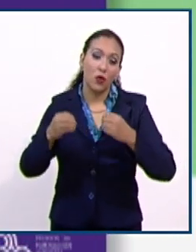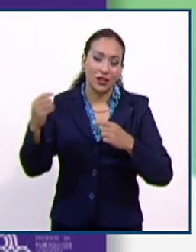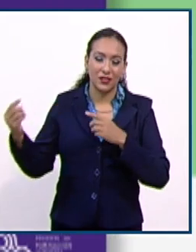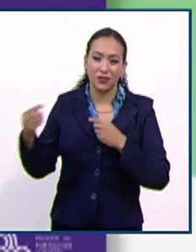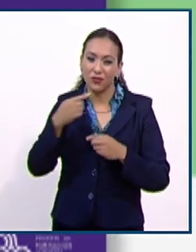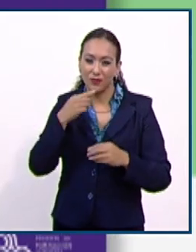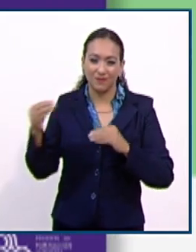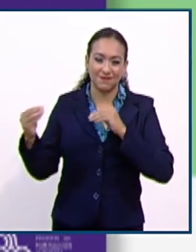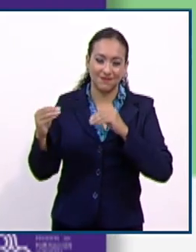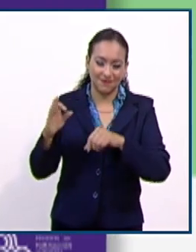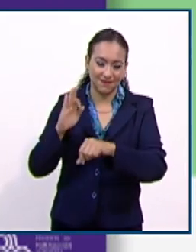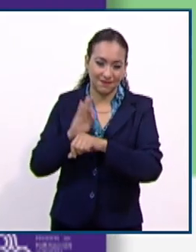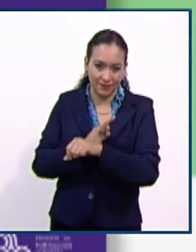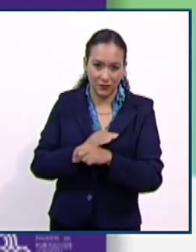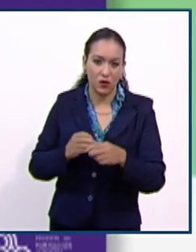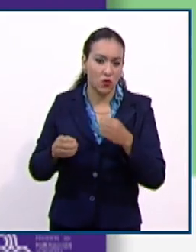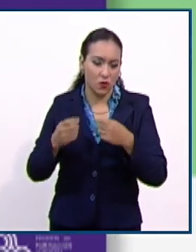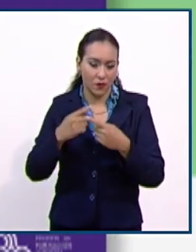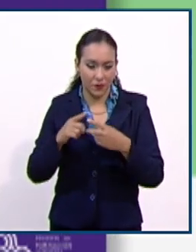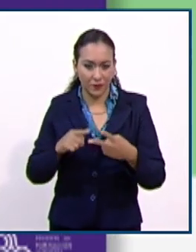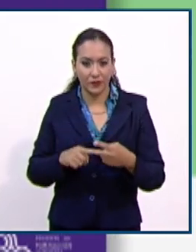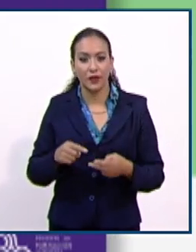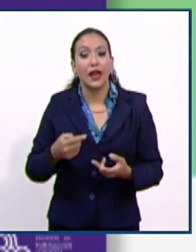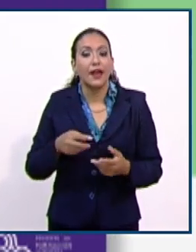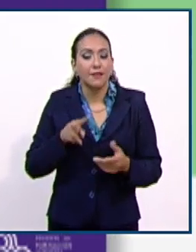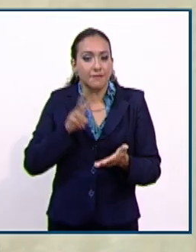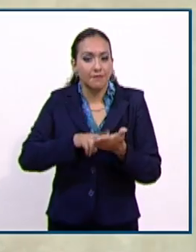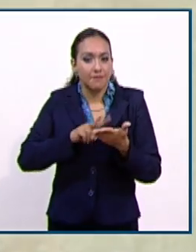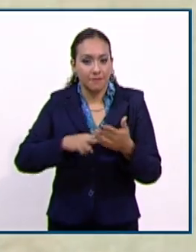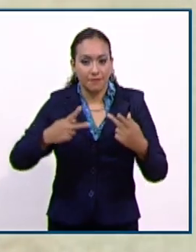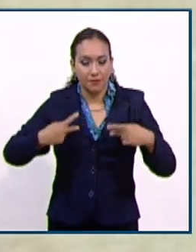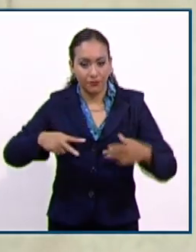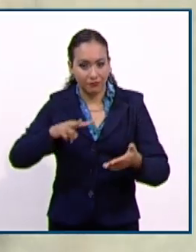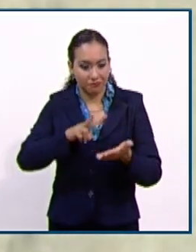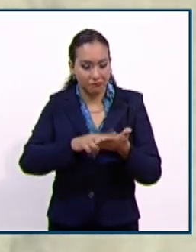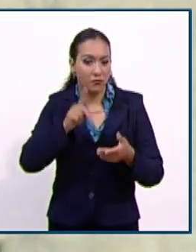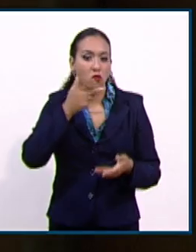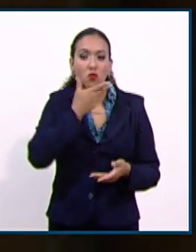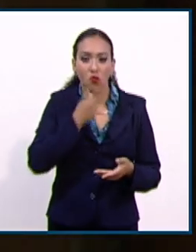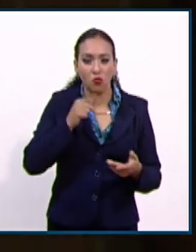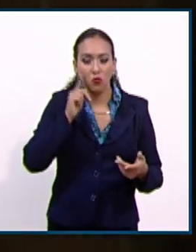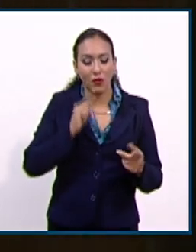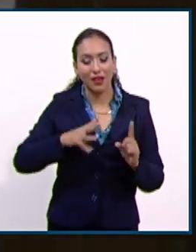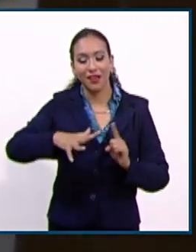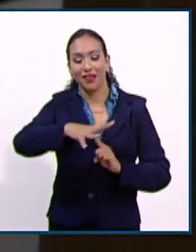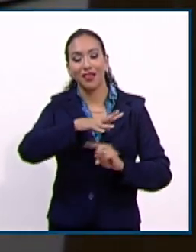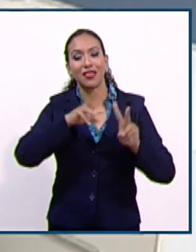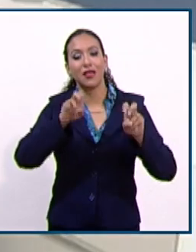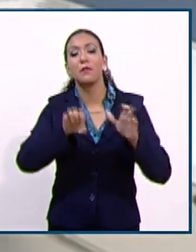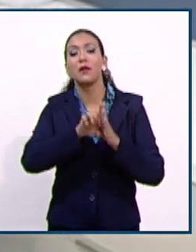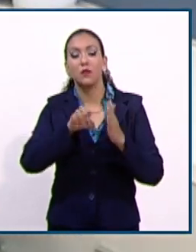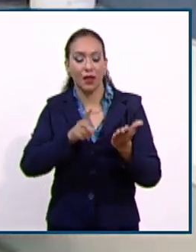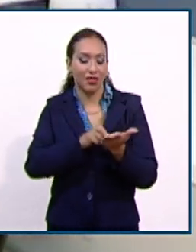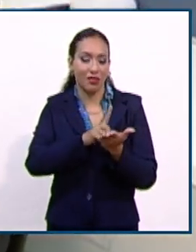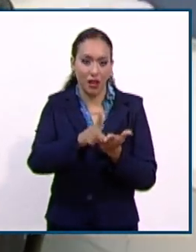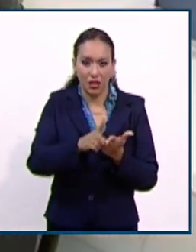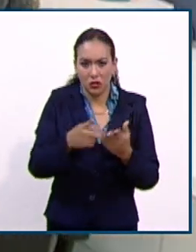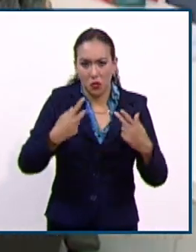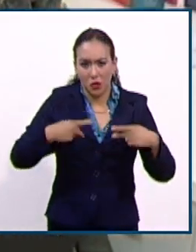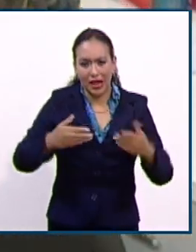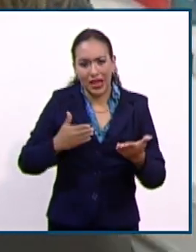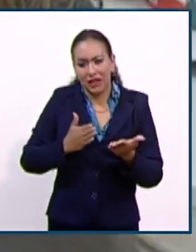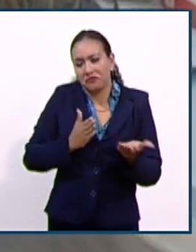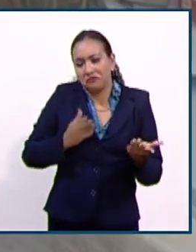Además, enumera las implicaciones de género en los procedimientos administrativos respecto de temáticas como derechos reproductivos,